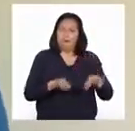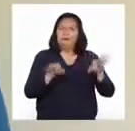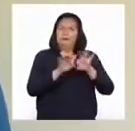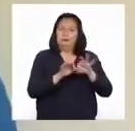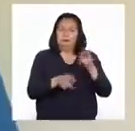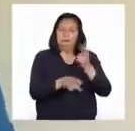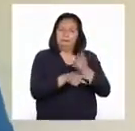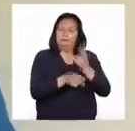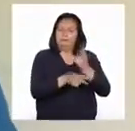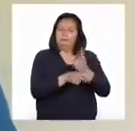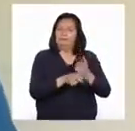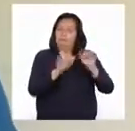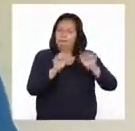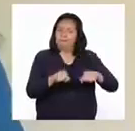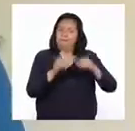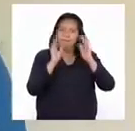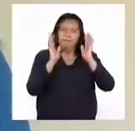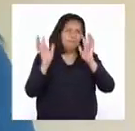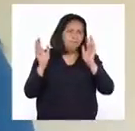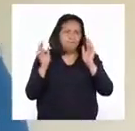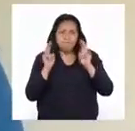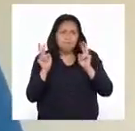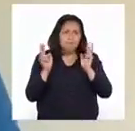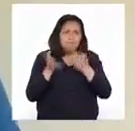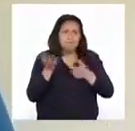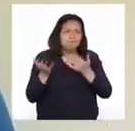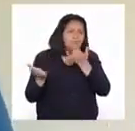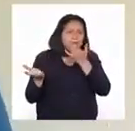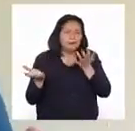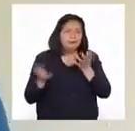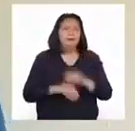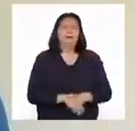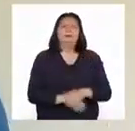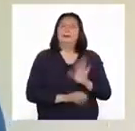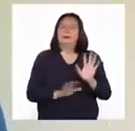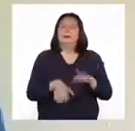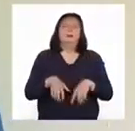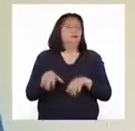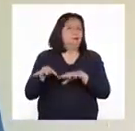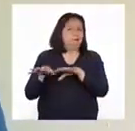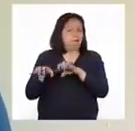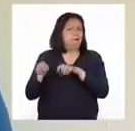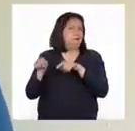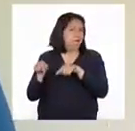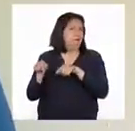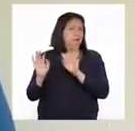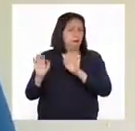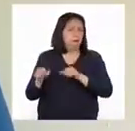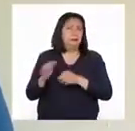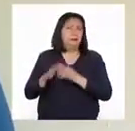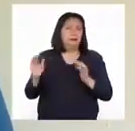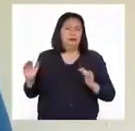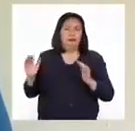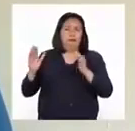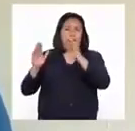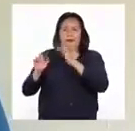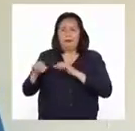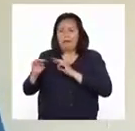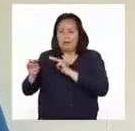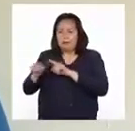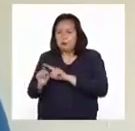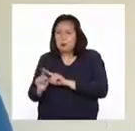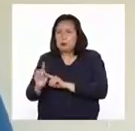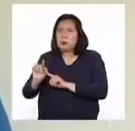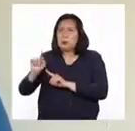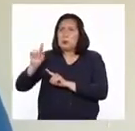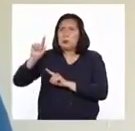importante cuidarnos y estar atentos a estos fenómenos. Las heladas se pueden producir más arriba de los 2.500